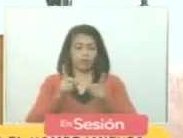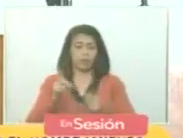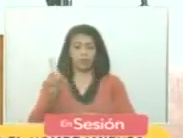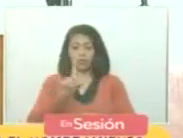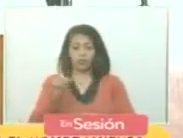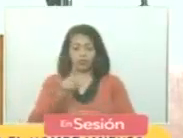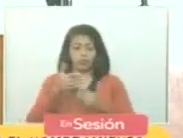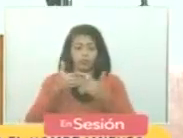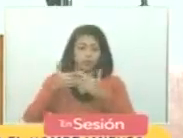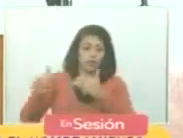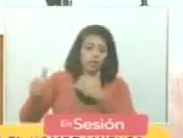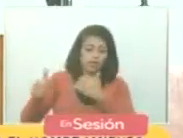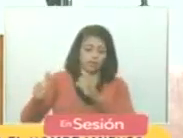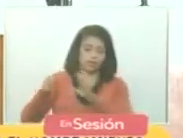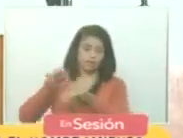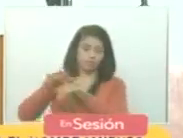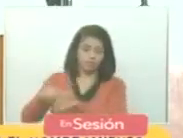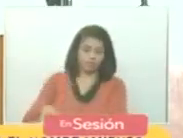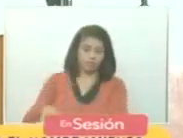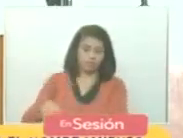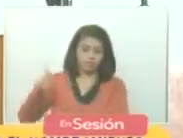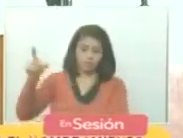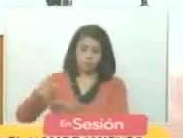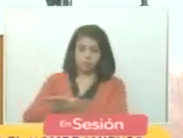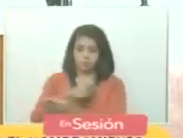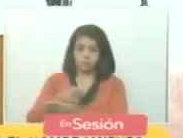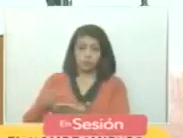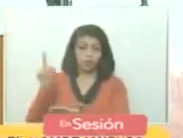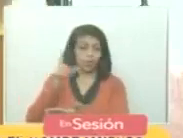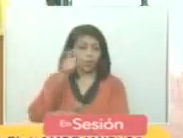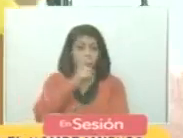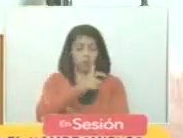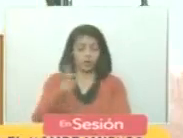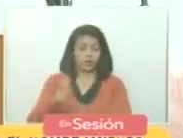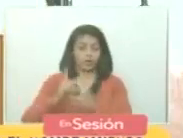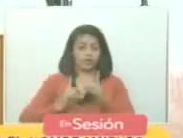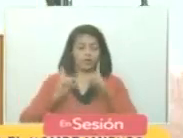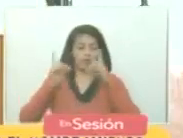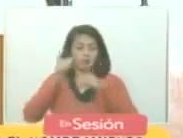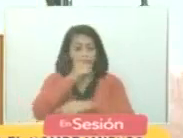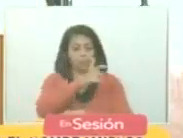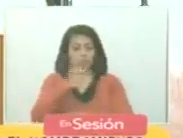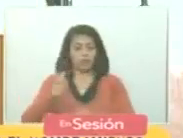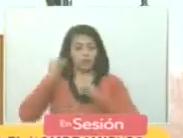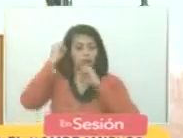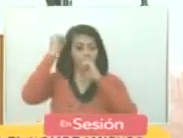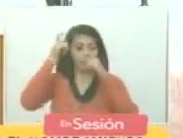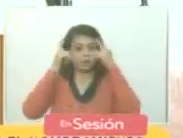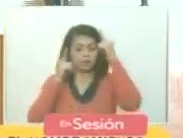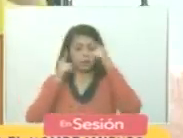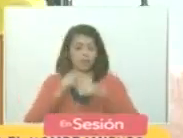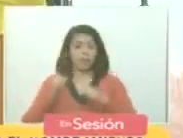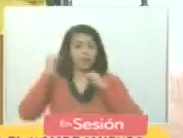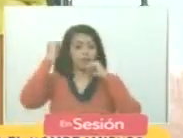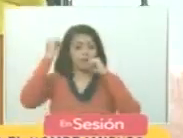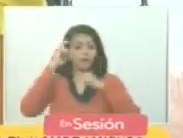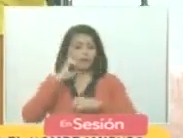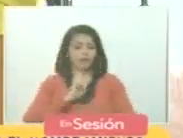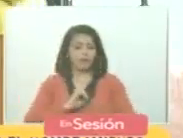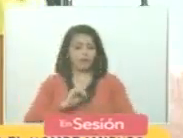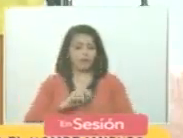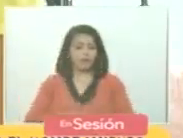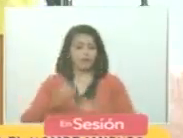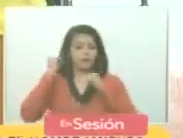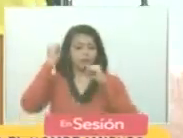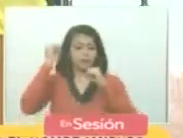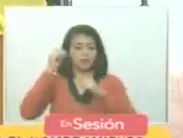ni aislamiento ni claudicación, soberanía, la dignidad de los pueblos. ¡Que viva Chávez! ¡Que viva Bolívar!